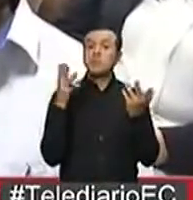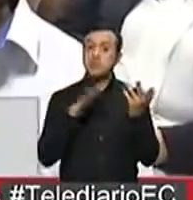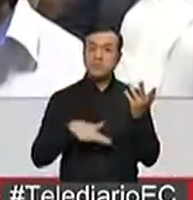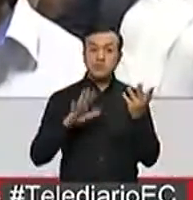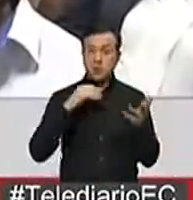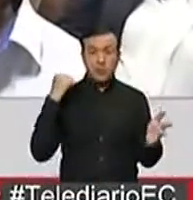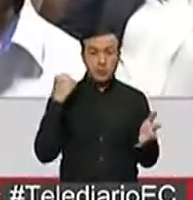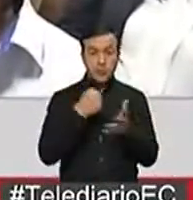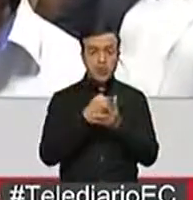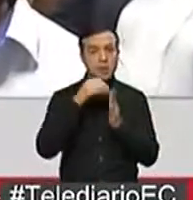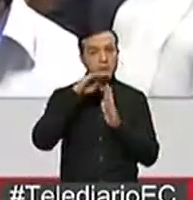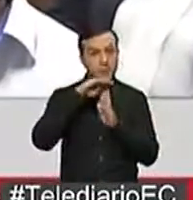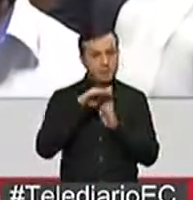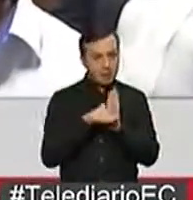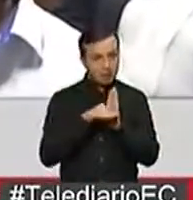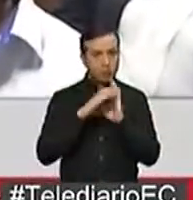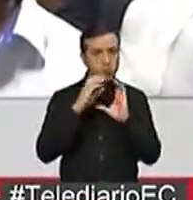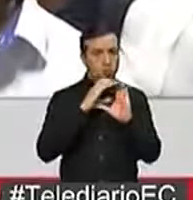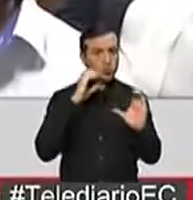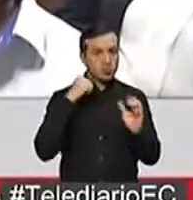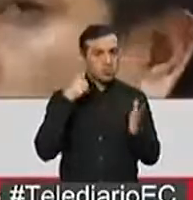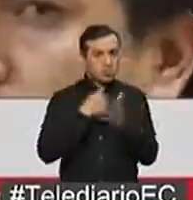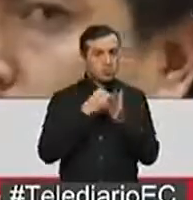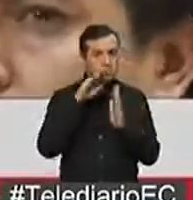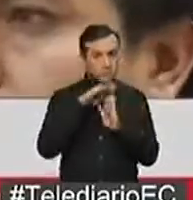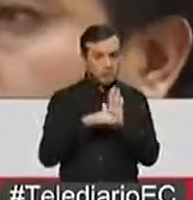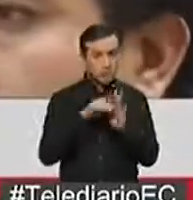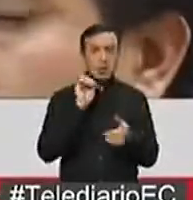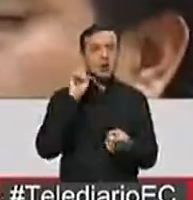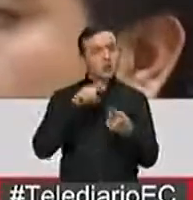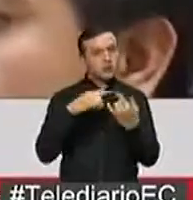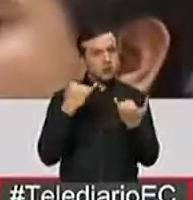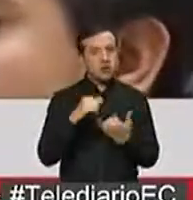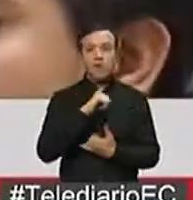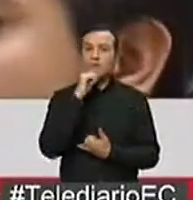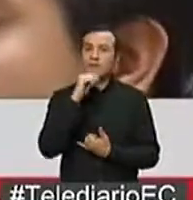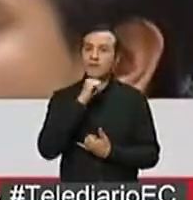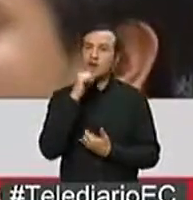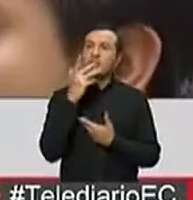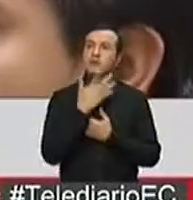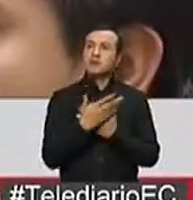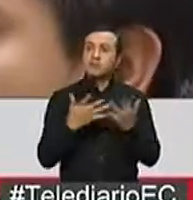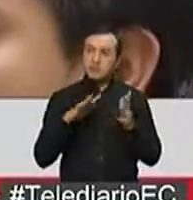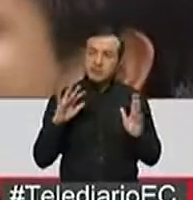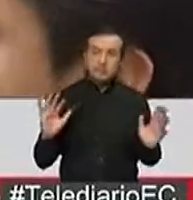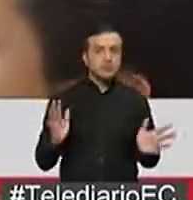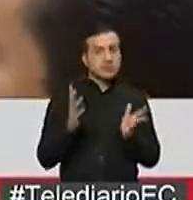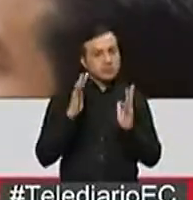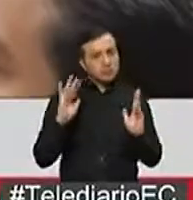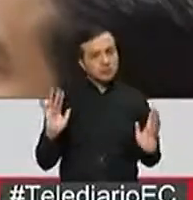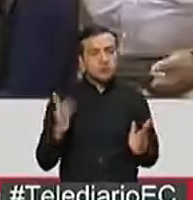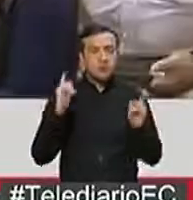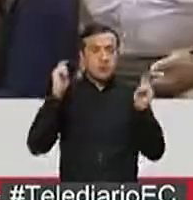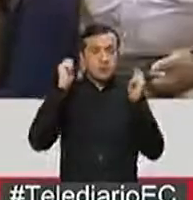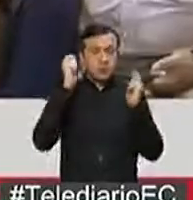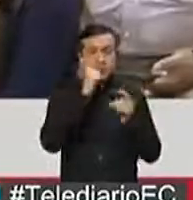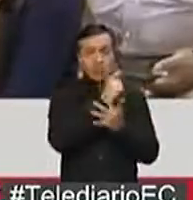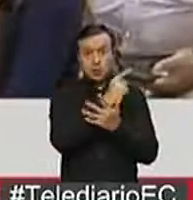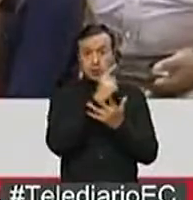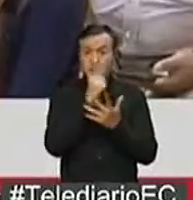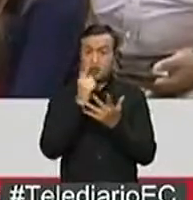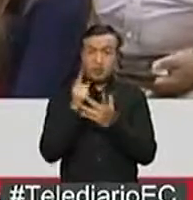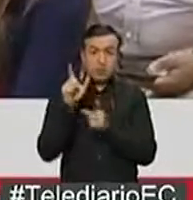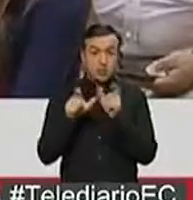se redujeron en el transporte público. Recordaron que todavía existe la necesidad de promover más campañas y que cada ciudadano